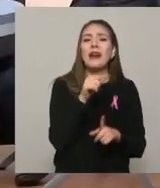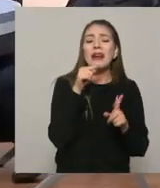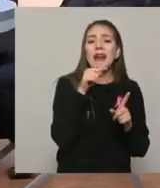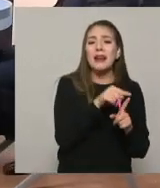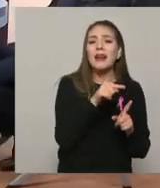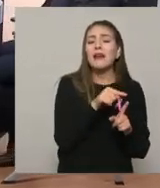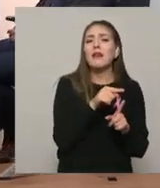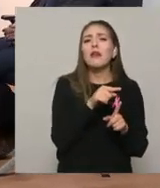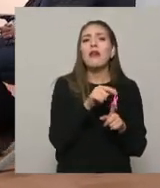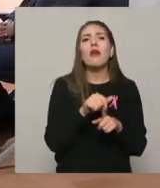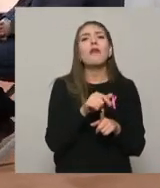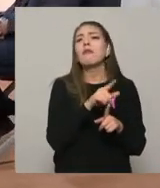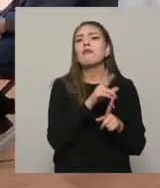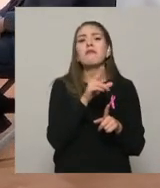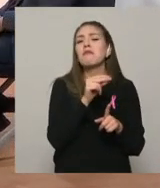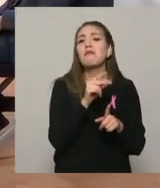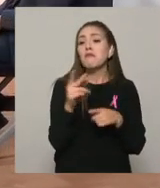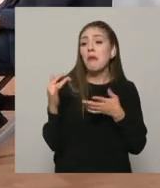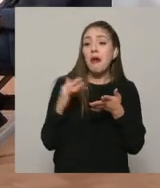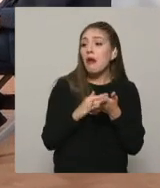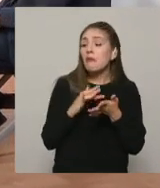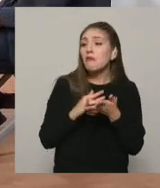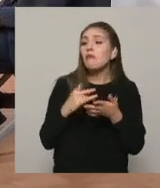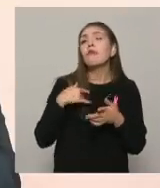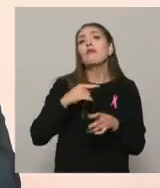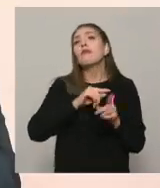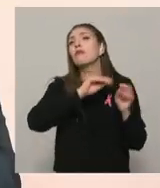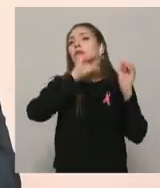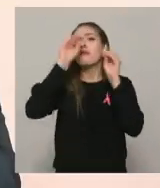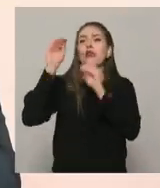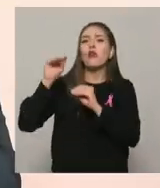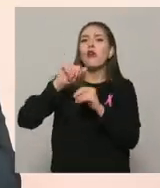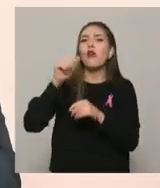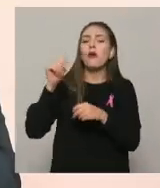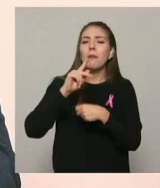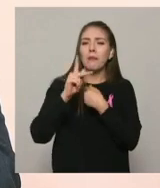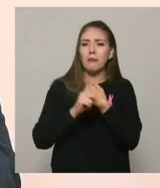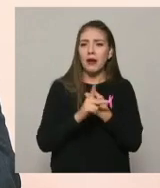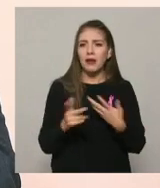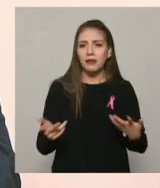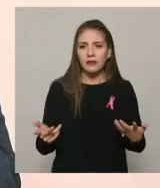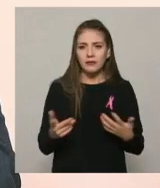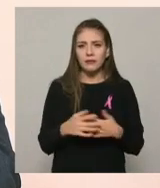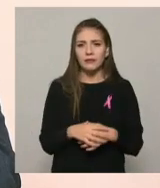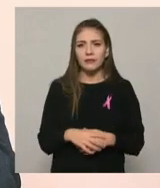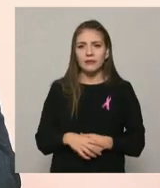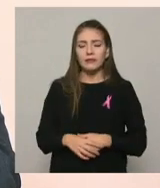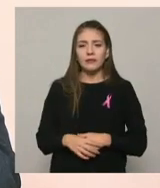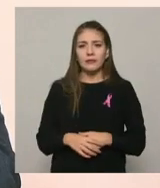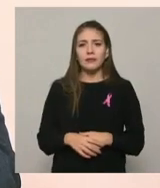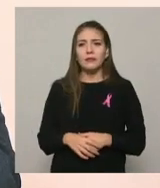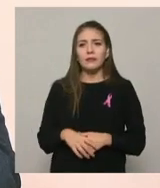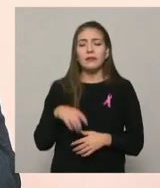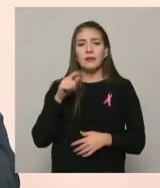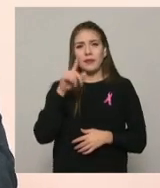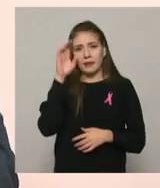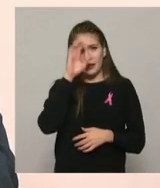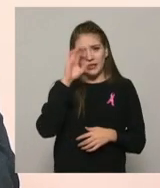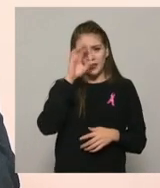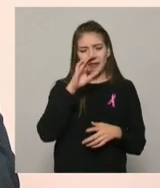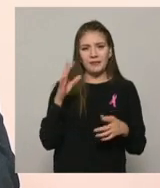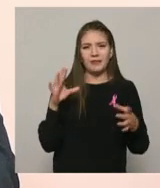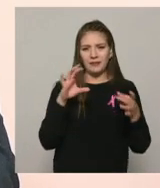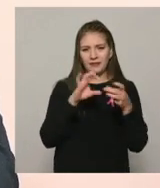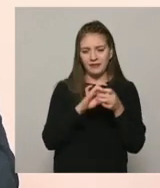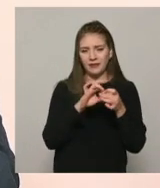se va a otro país? Bueno, la ciencia, el periodismo relacionado con temas de ciencia y tecnología, que no solo es